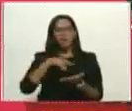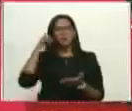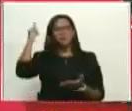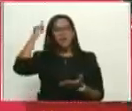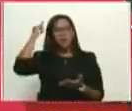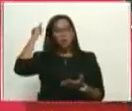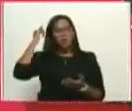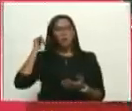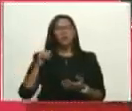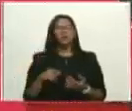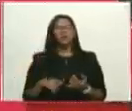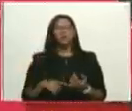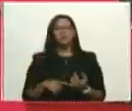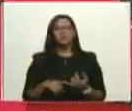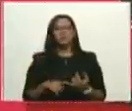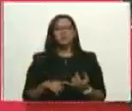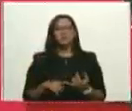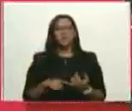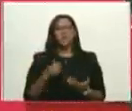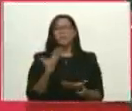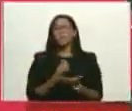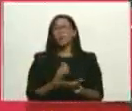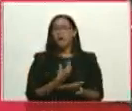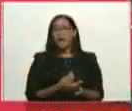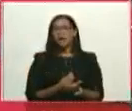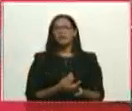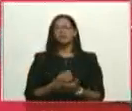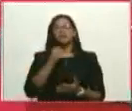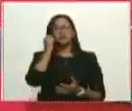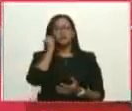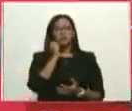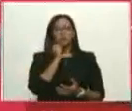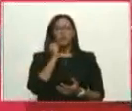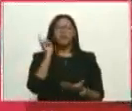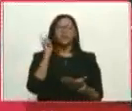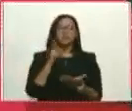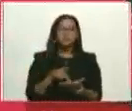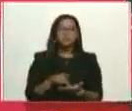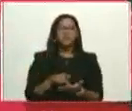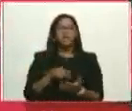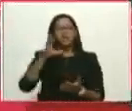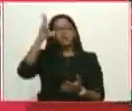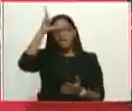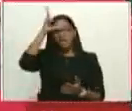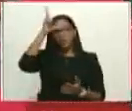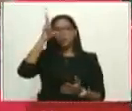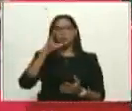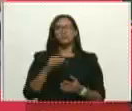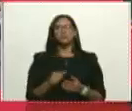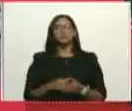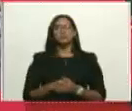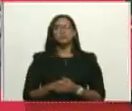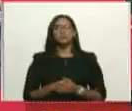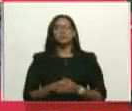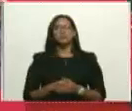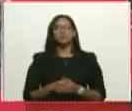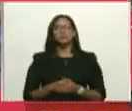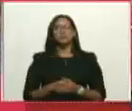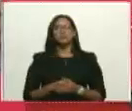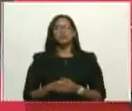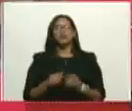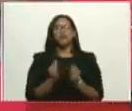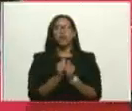estuvimos en Monagas, estuvimos en Sucre, en Falcón. Anzuate, que no fueron.